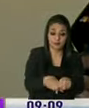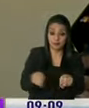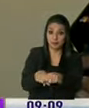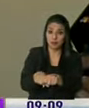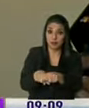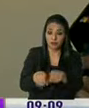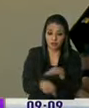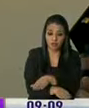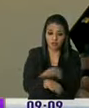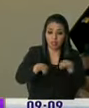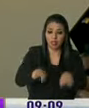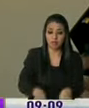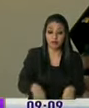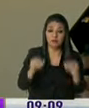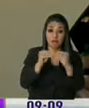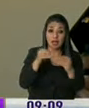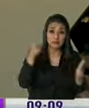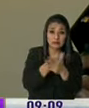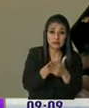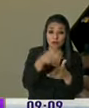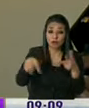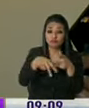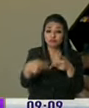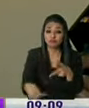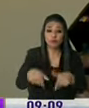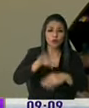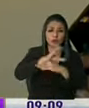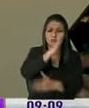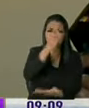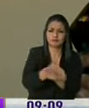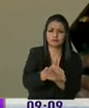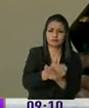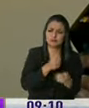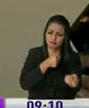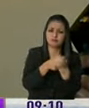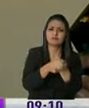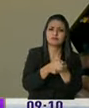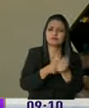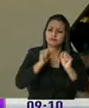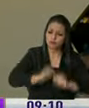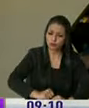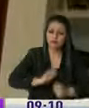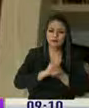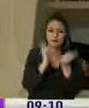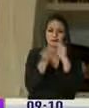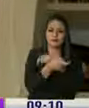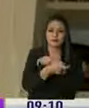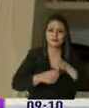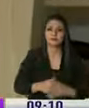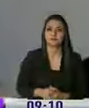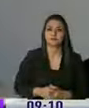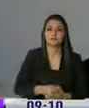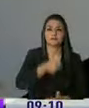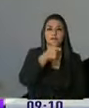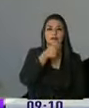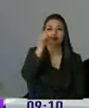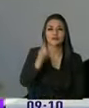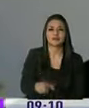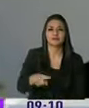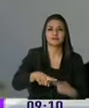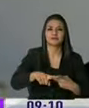que no queremos más accidentes de tránsito en el Ecuador. Por lo menos estamos dispuestos a hacer ese cambio. Varios artistas, pilotos